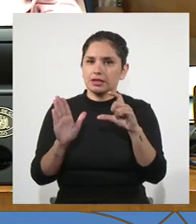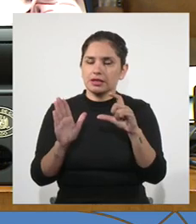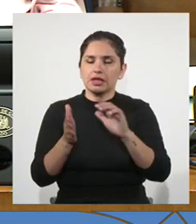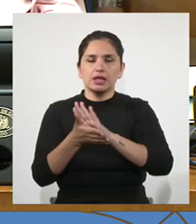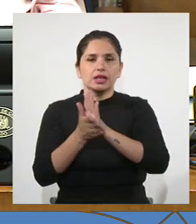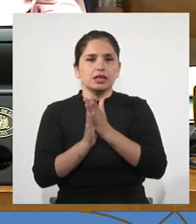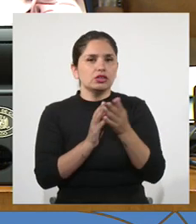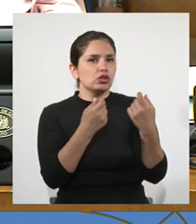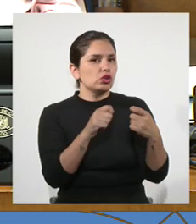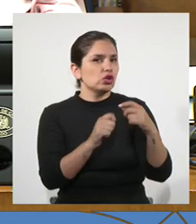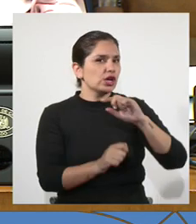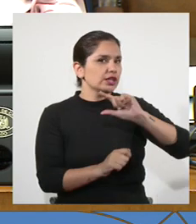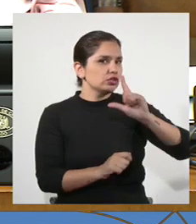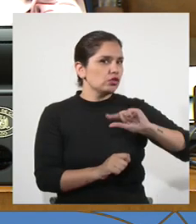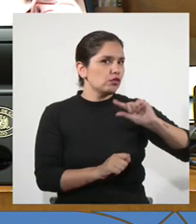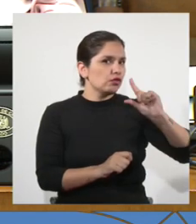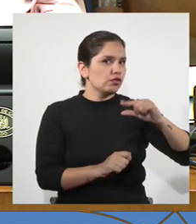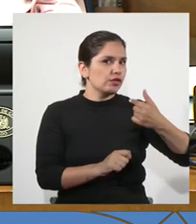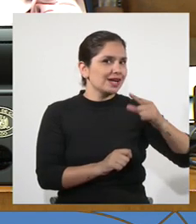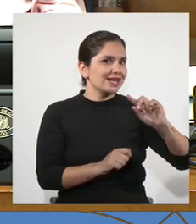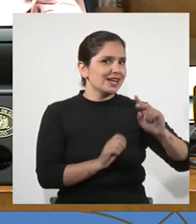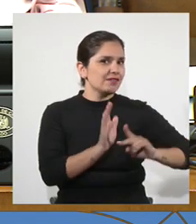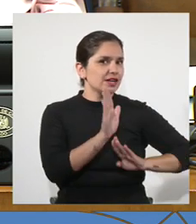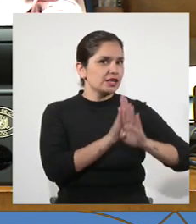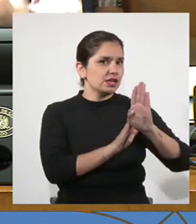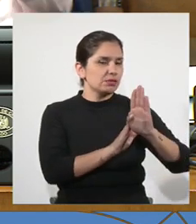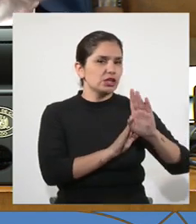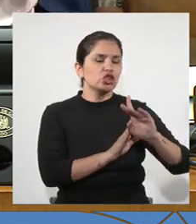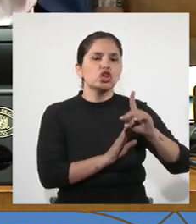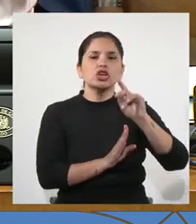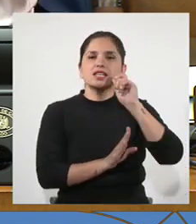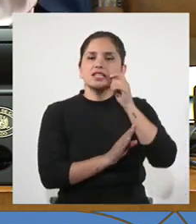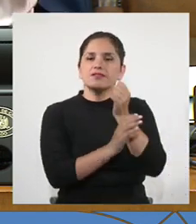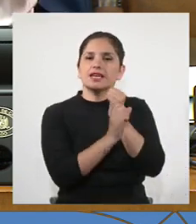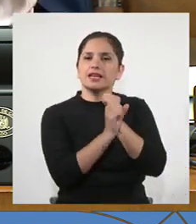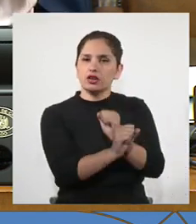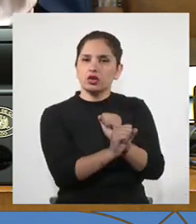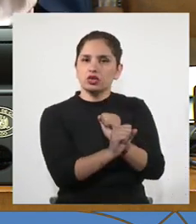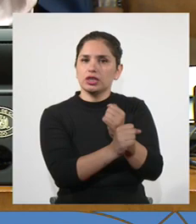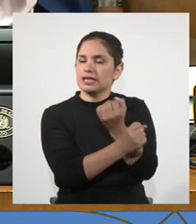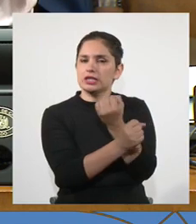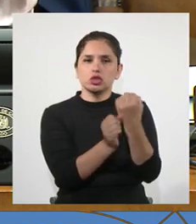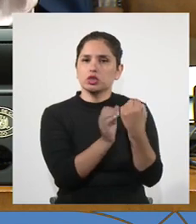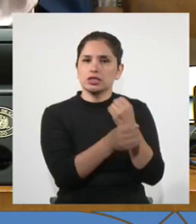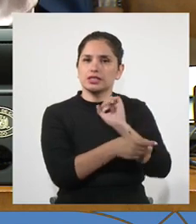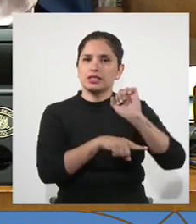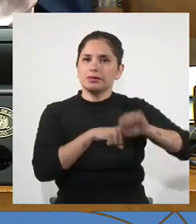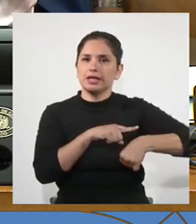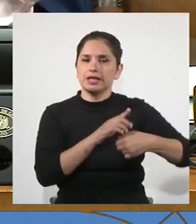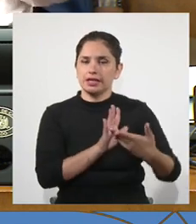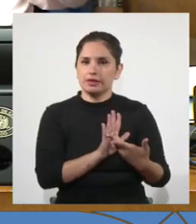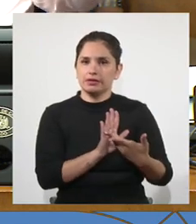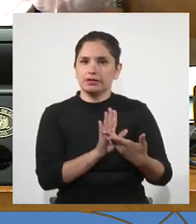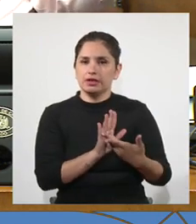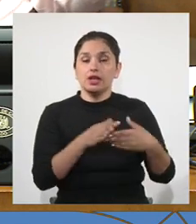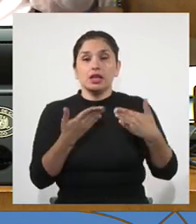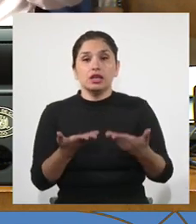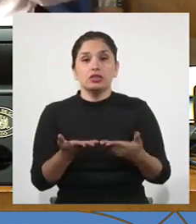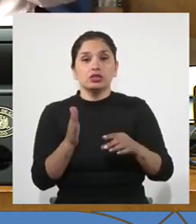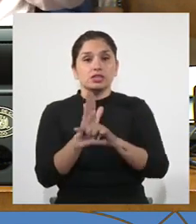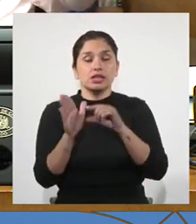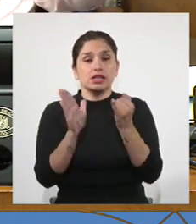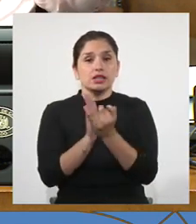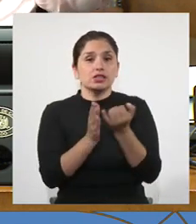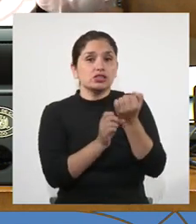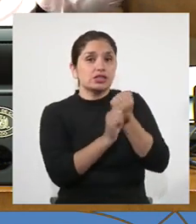los gastos variables o incrementos quedarían rechazados. ¿Cómo se considera lo que se considera la indicación? Rechazada. Claro.